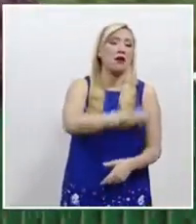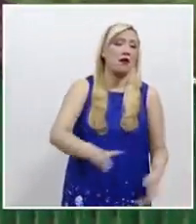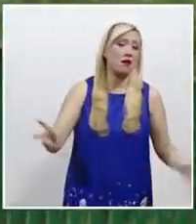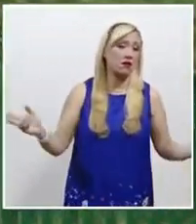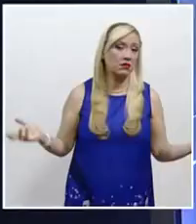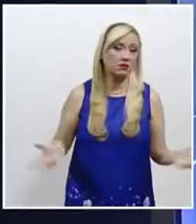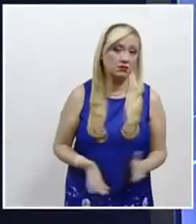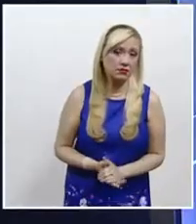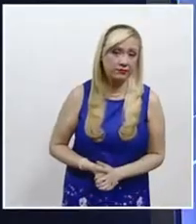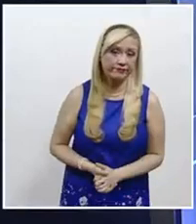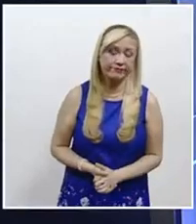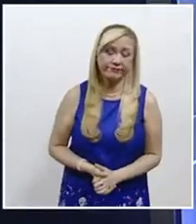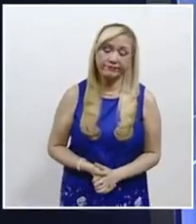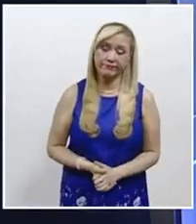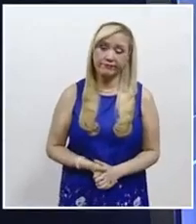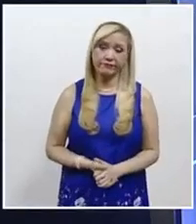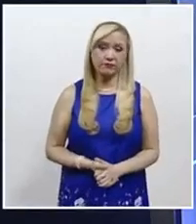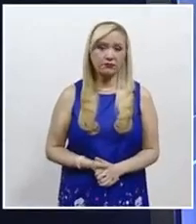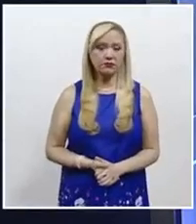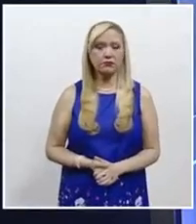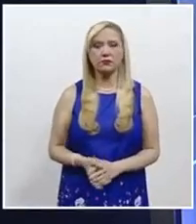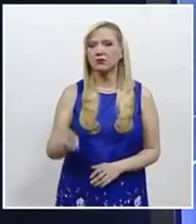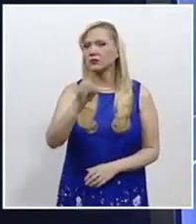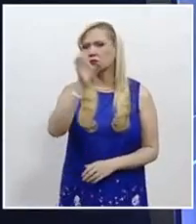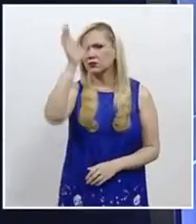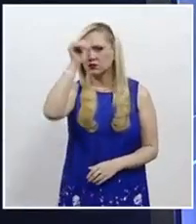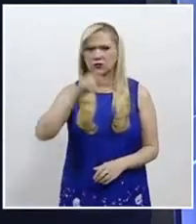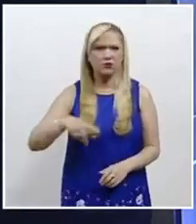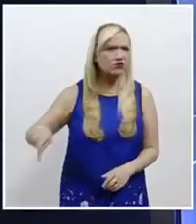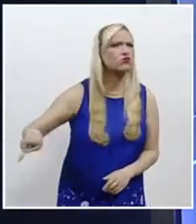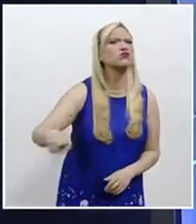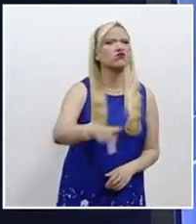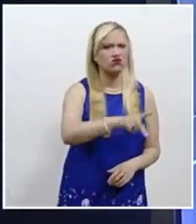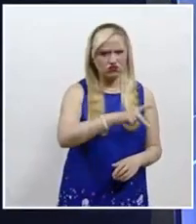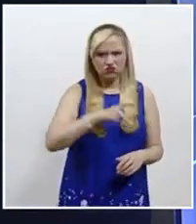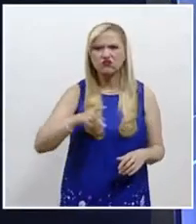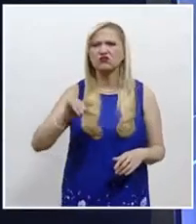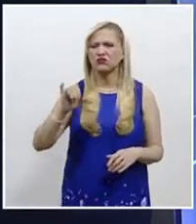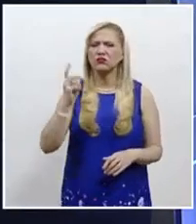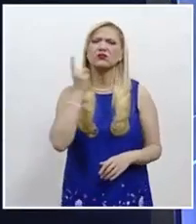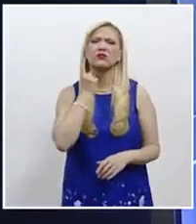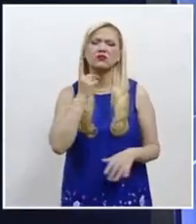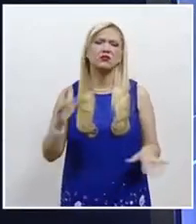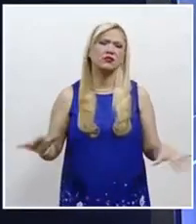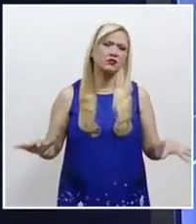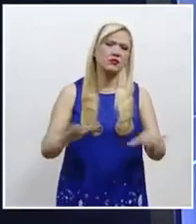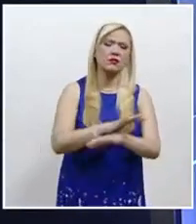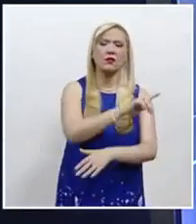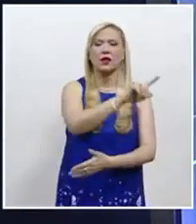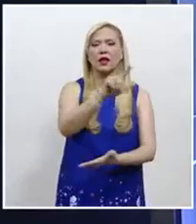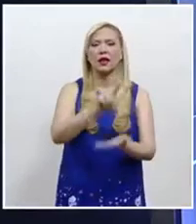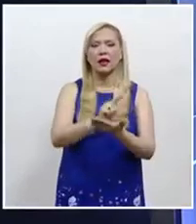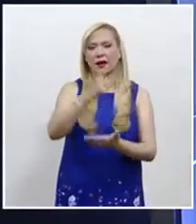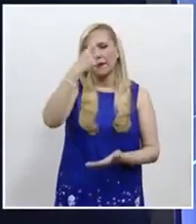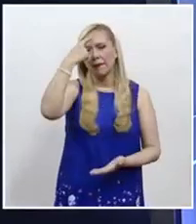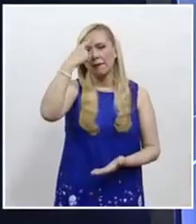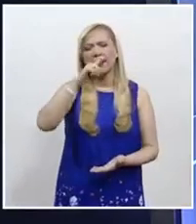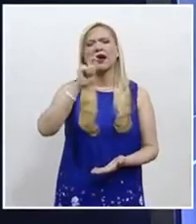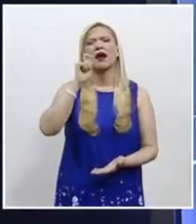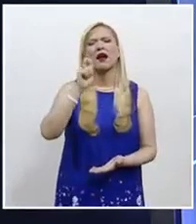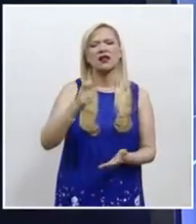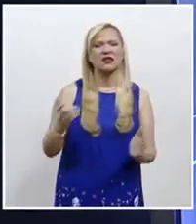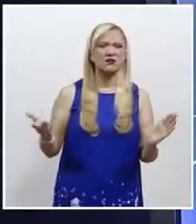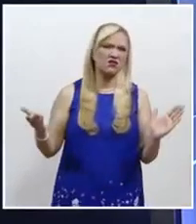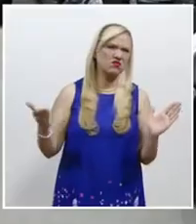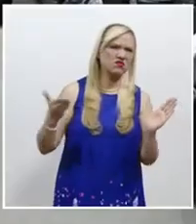Moreno. Y por unanimidad, diputados aprobaron reformas a la Ley de Instituciones de Crédito para sancionar hasta